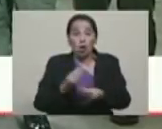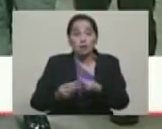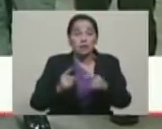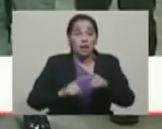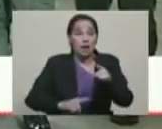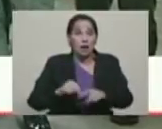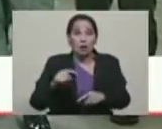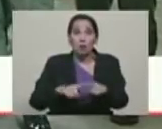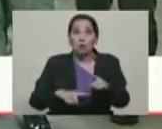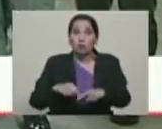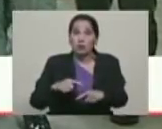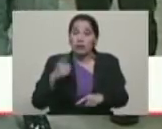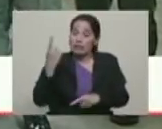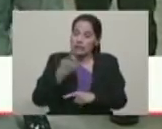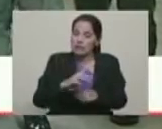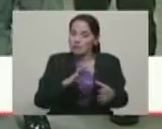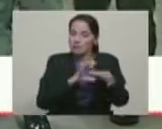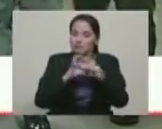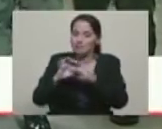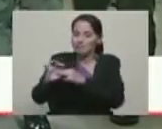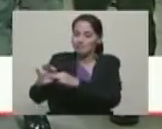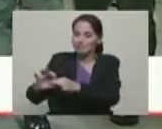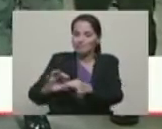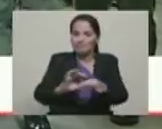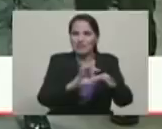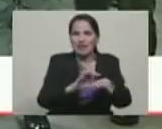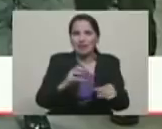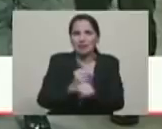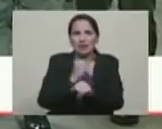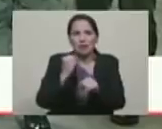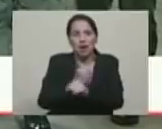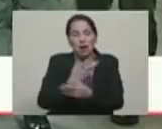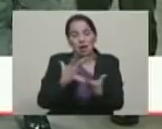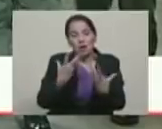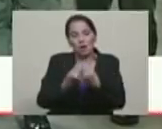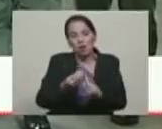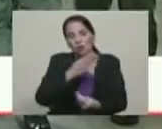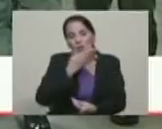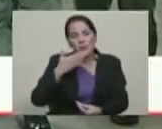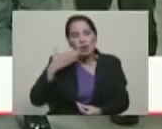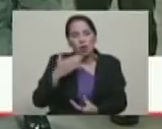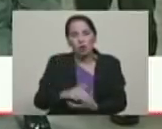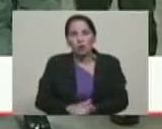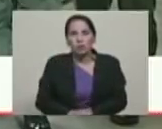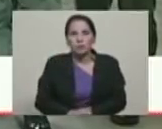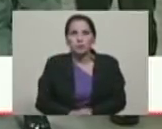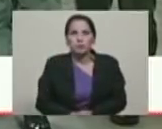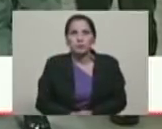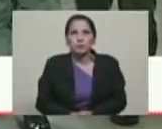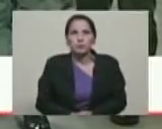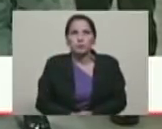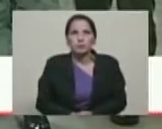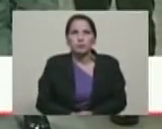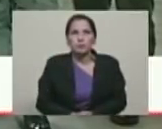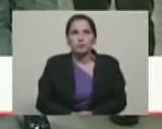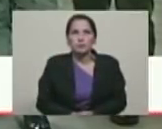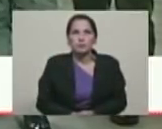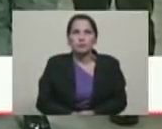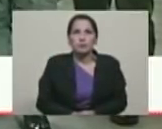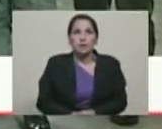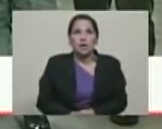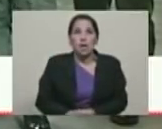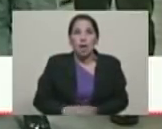hay que articular. Cada vez mejor articular. La Milicia